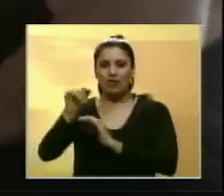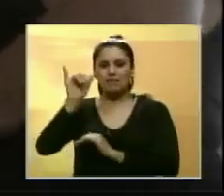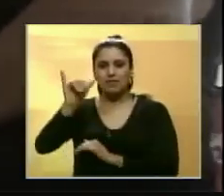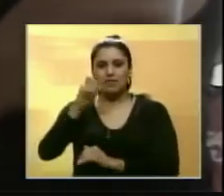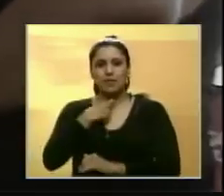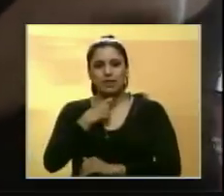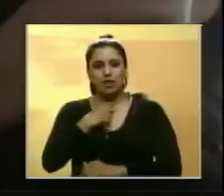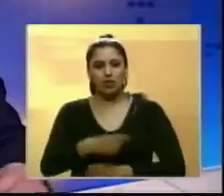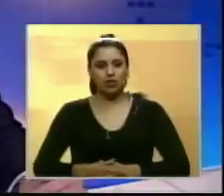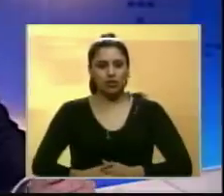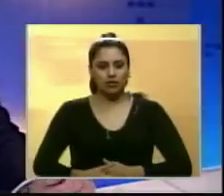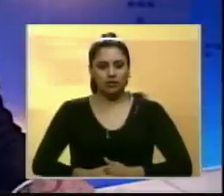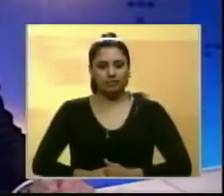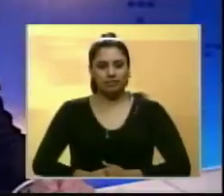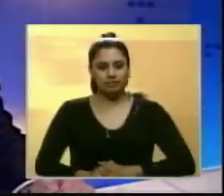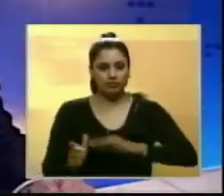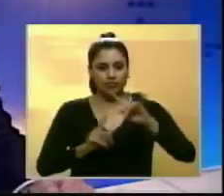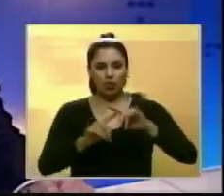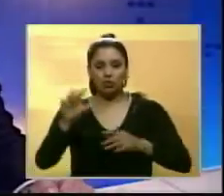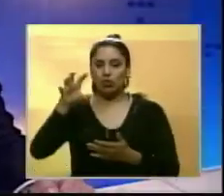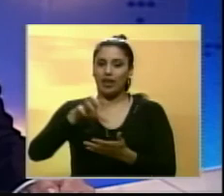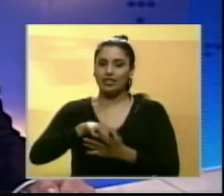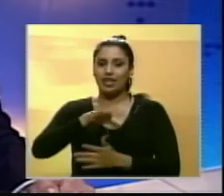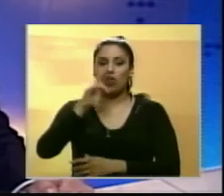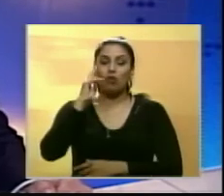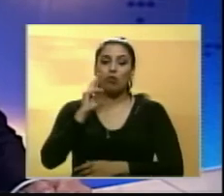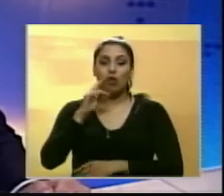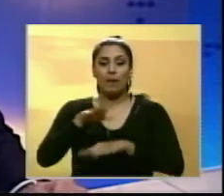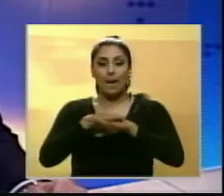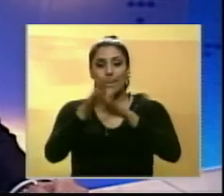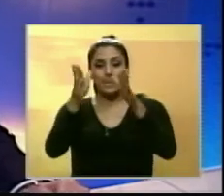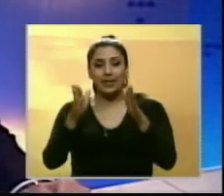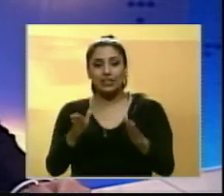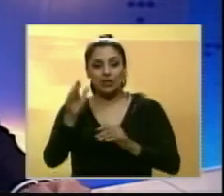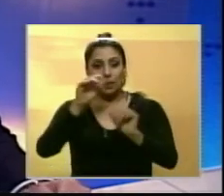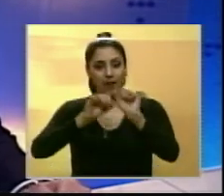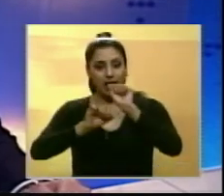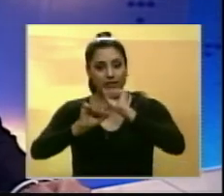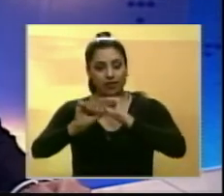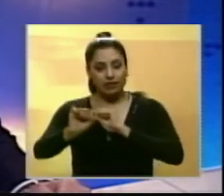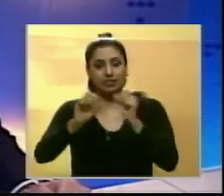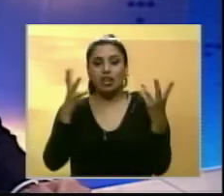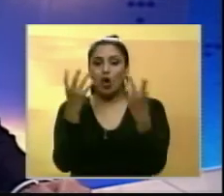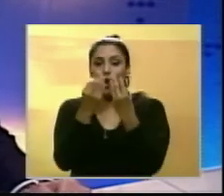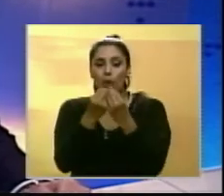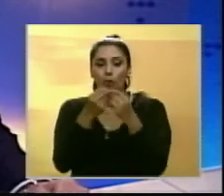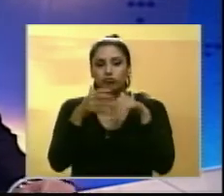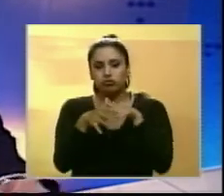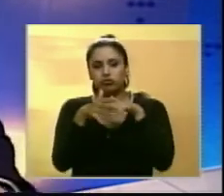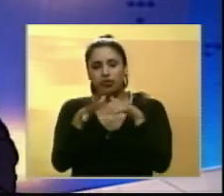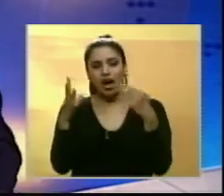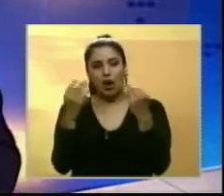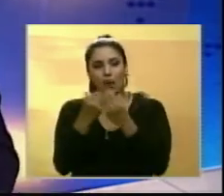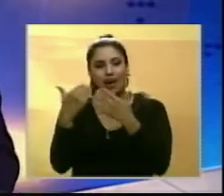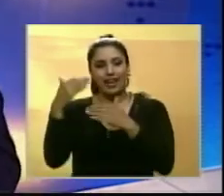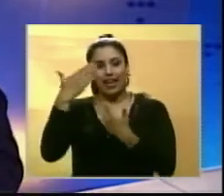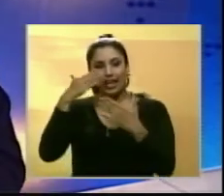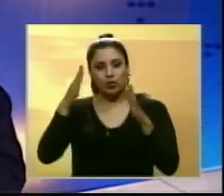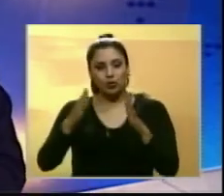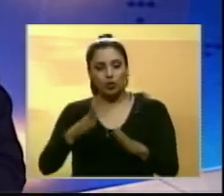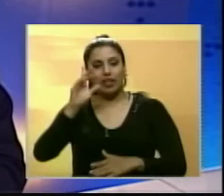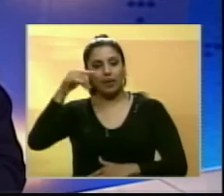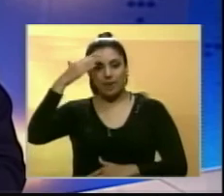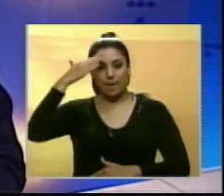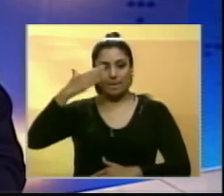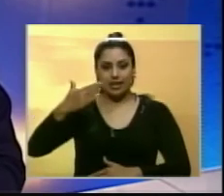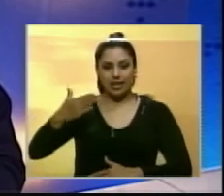retén El Marite. En el estado Bolívar, el ministro para la Defensa, Vladimir Padrino López, acompañó un desfile a cargo de estudiantes y efectivos de la